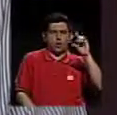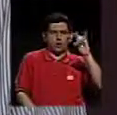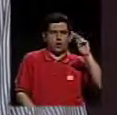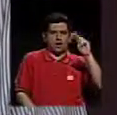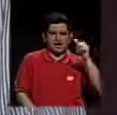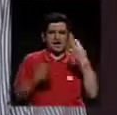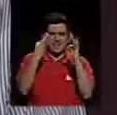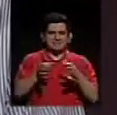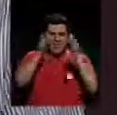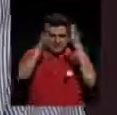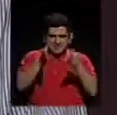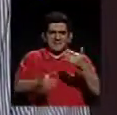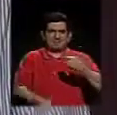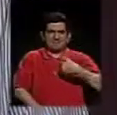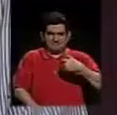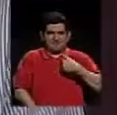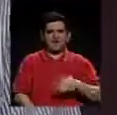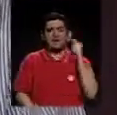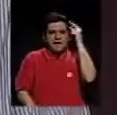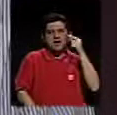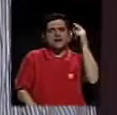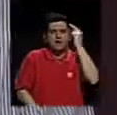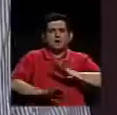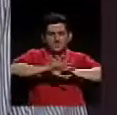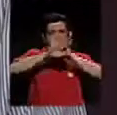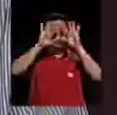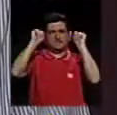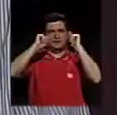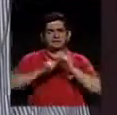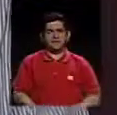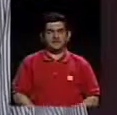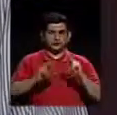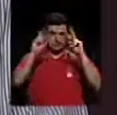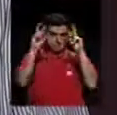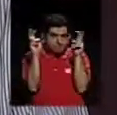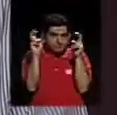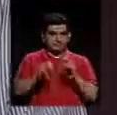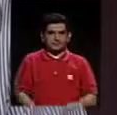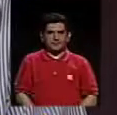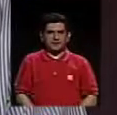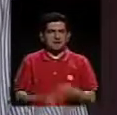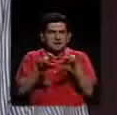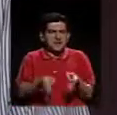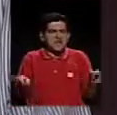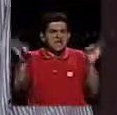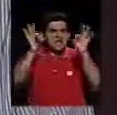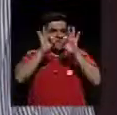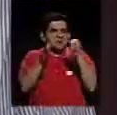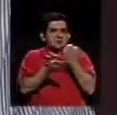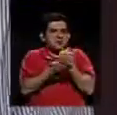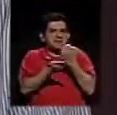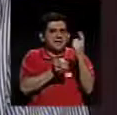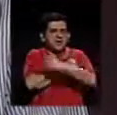a buscar magistrados que tienen obviamente muy claro que el tema es cuáles son los temas importantes en materia